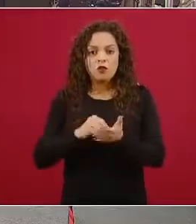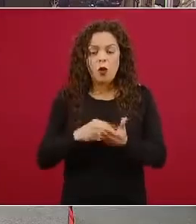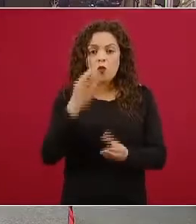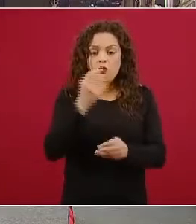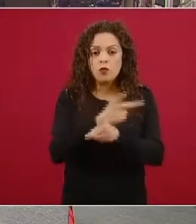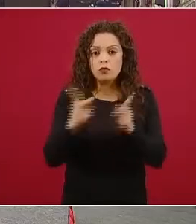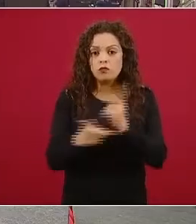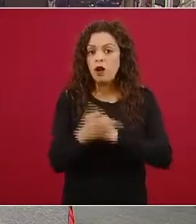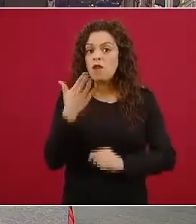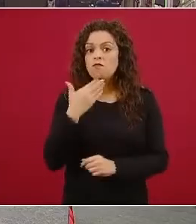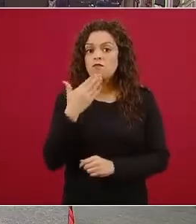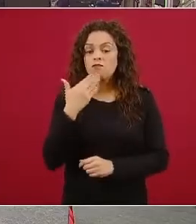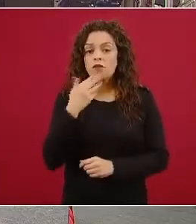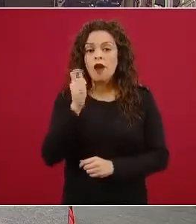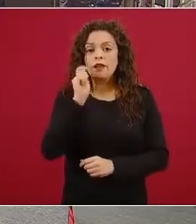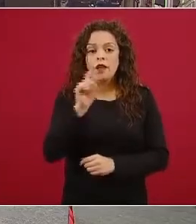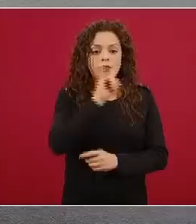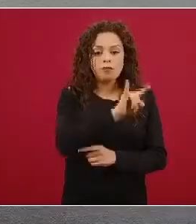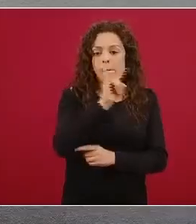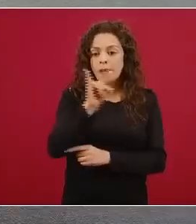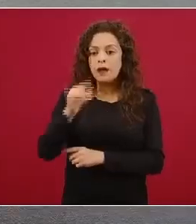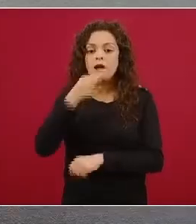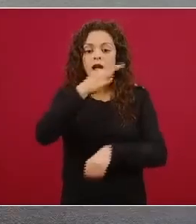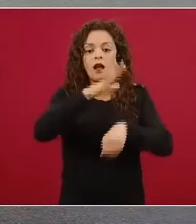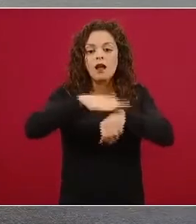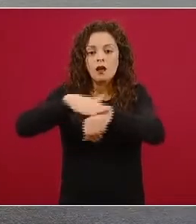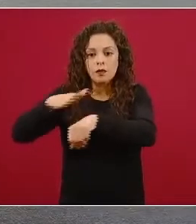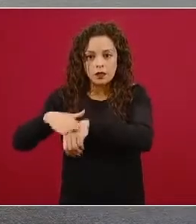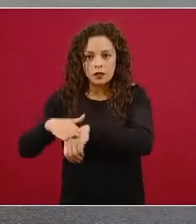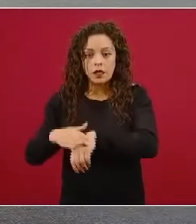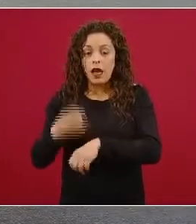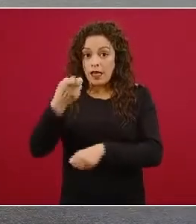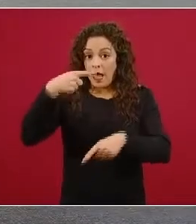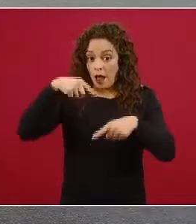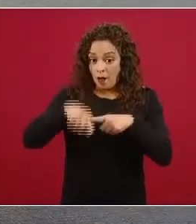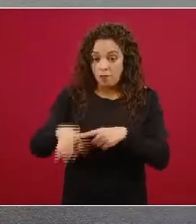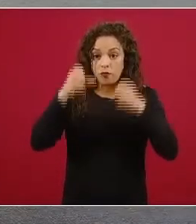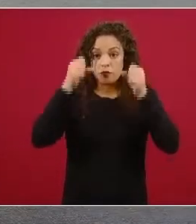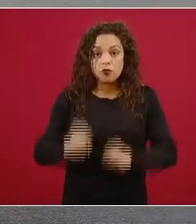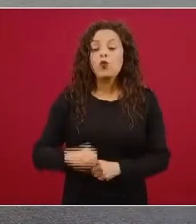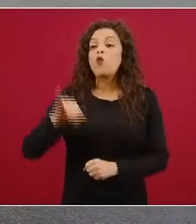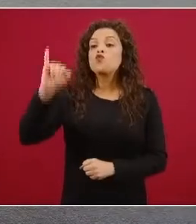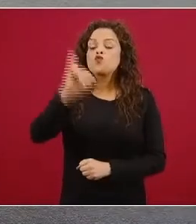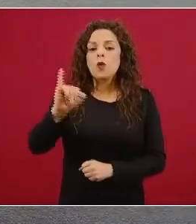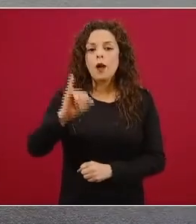cumplen con esta norma. Bueno, es a partir del jueves. ¿Qué va a pasar